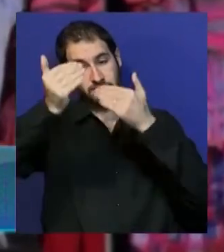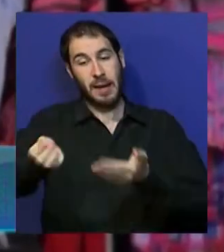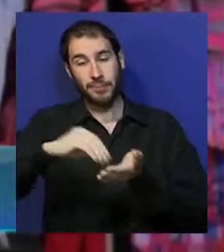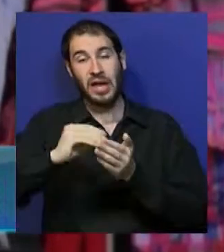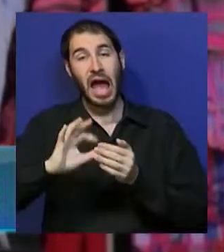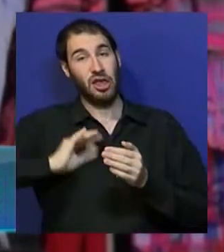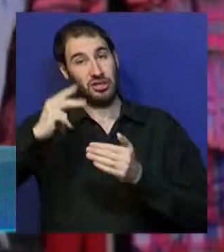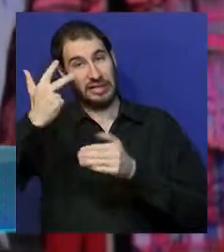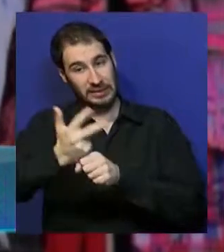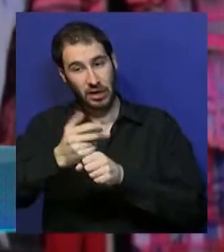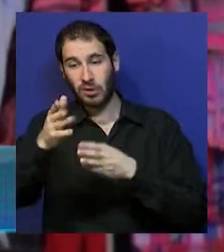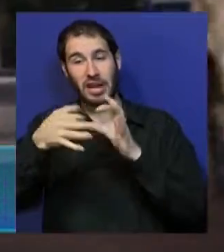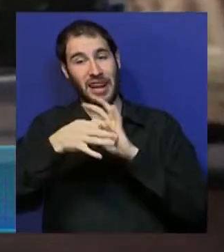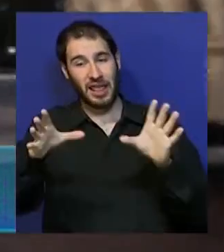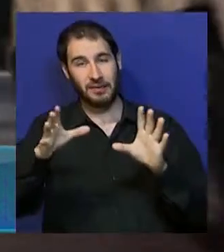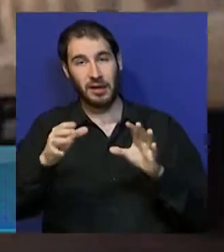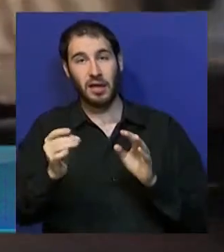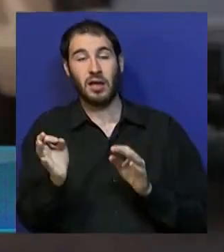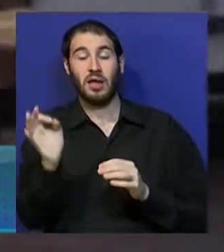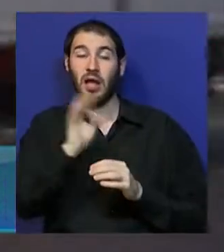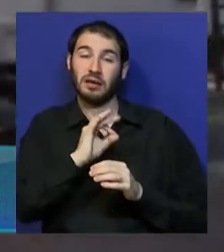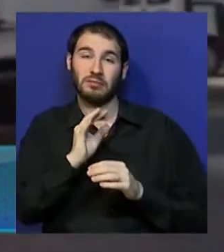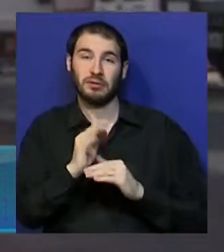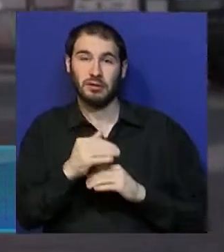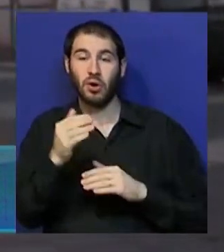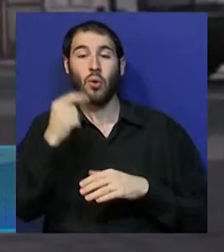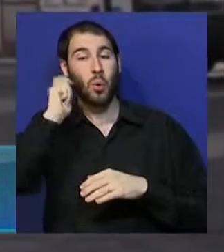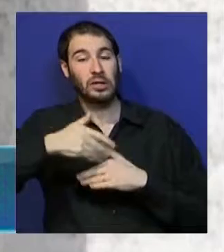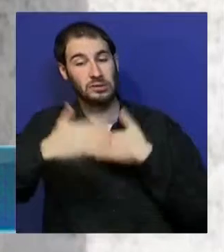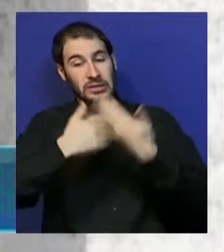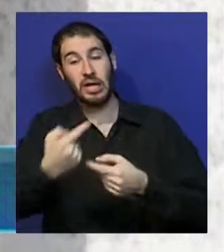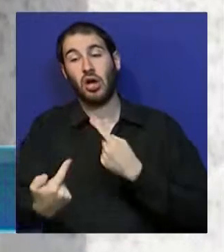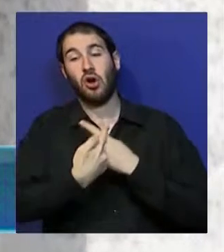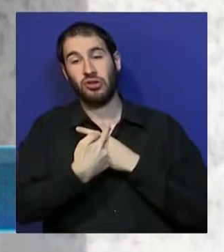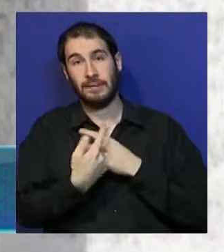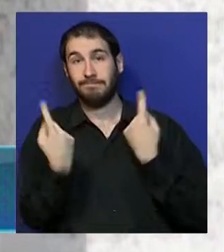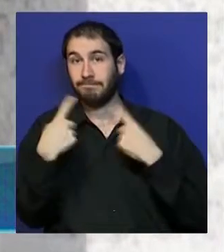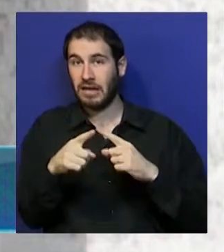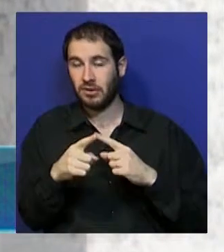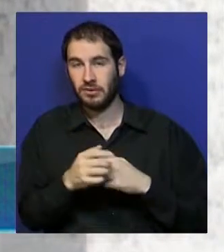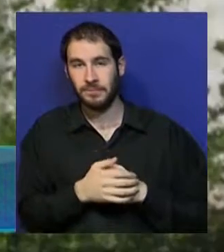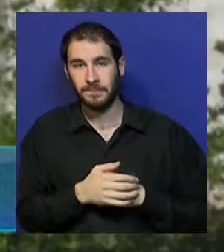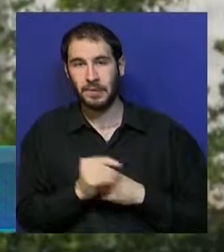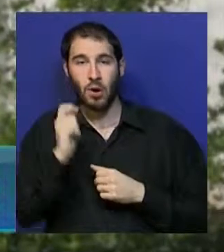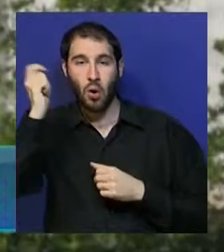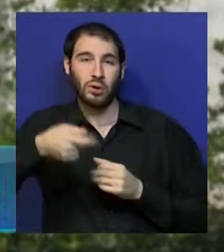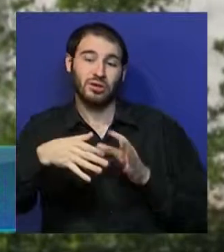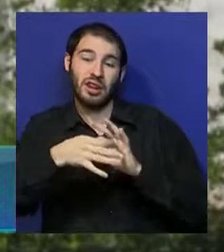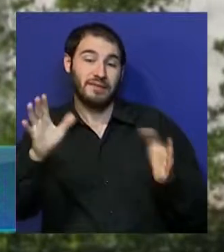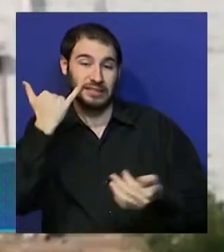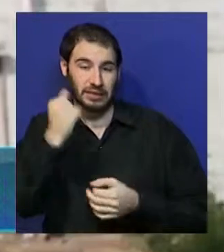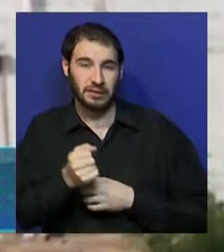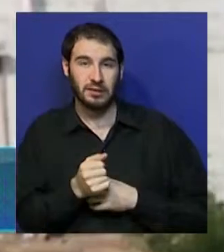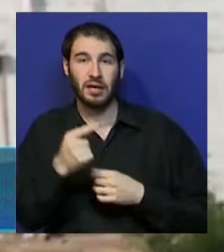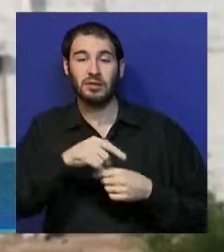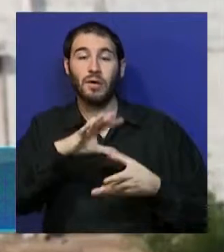al 3er año quedas libre, aunque siga el juicio en tu contra, ¿no? Pero ya lo llevas al juicio en libertad. Esto